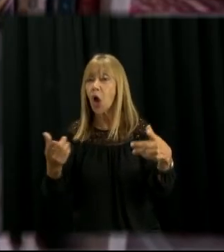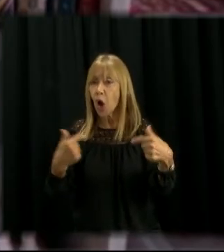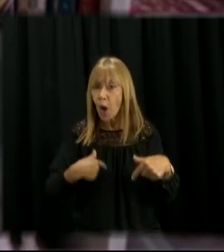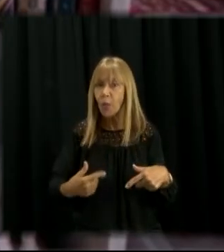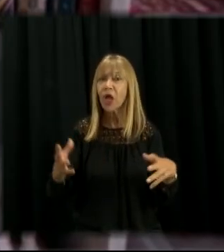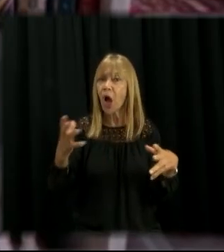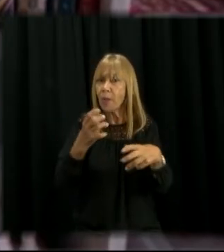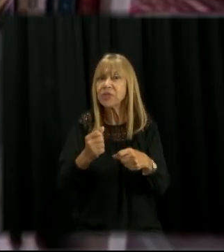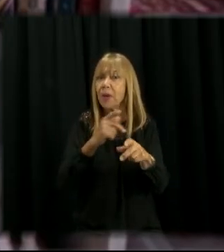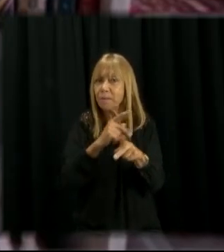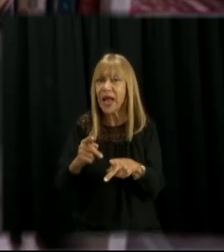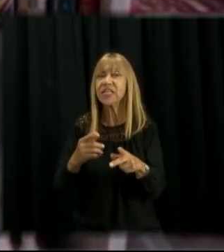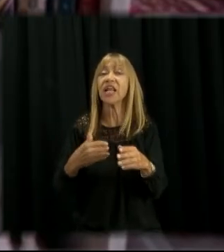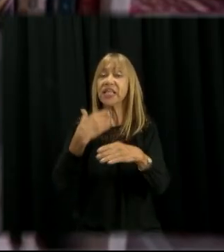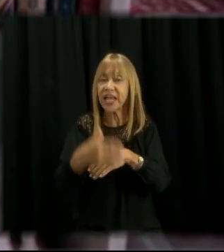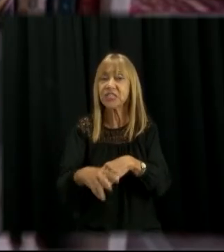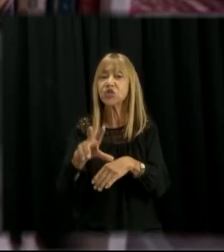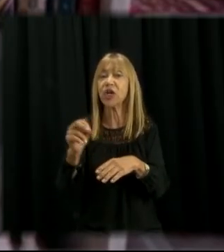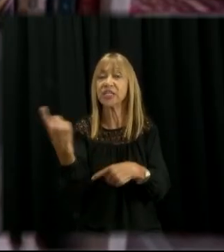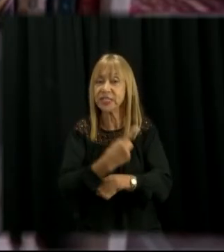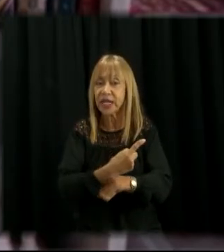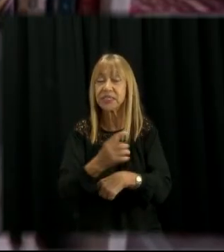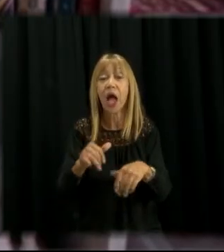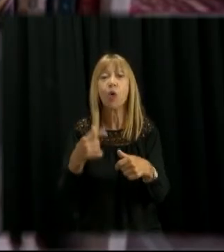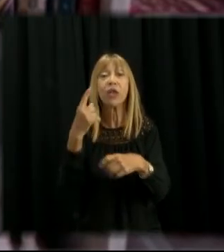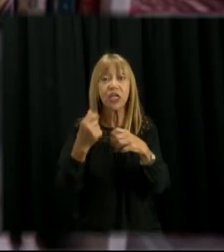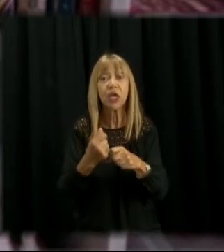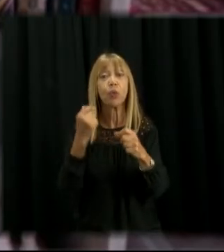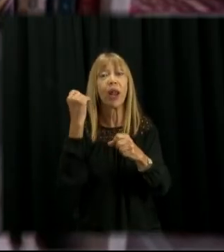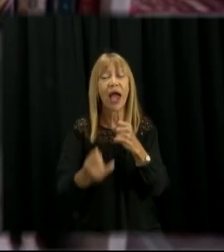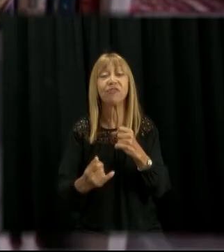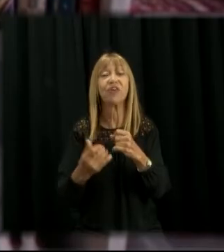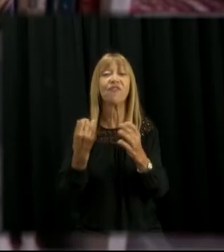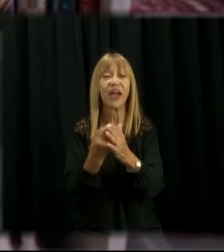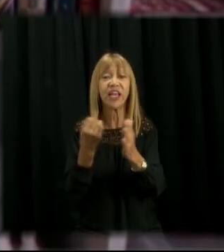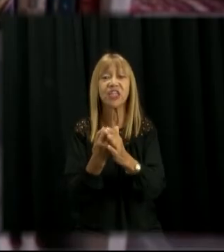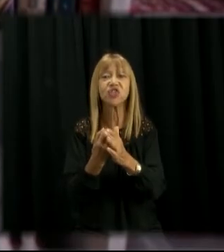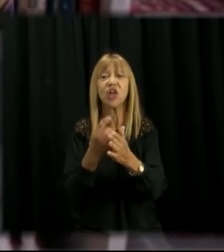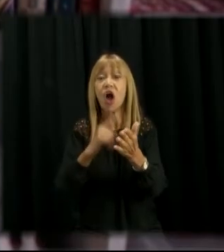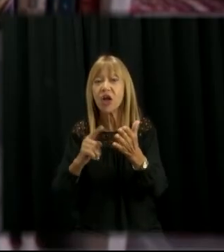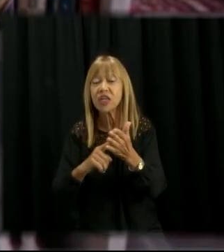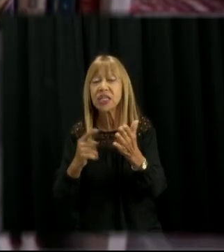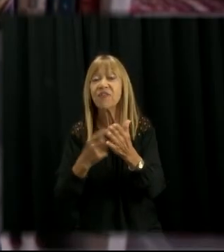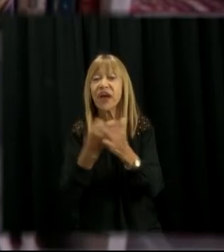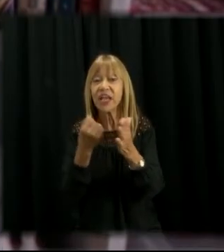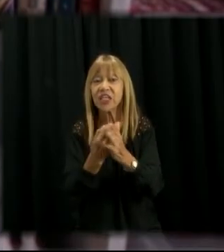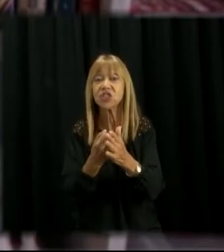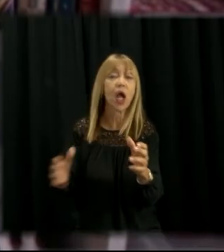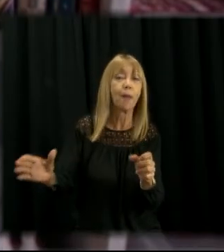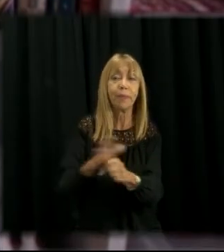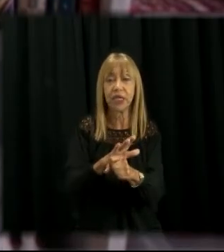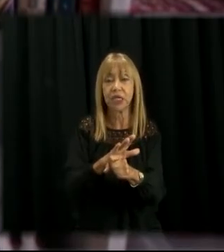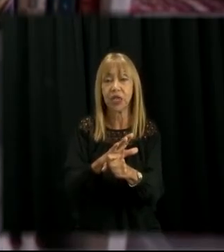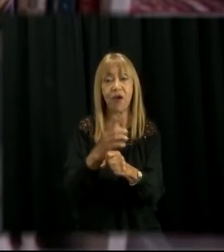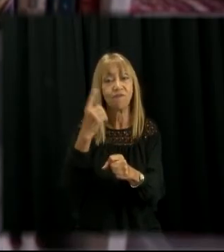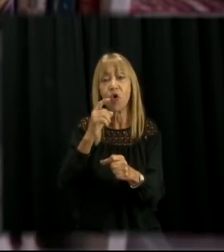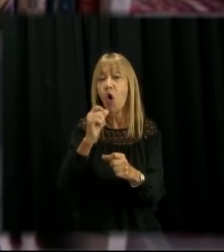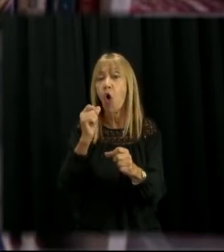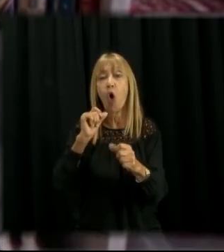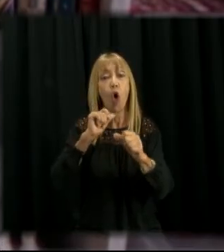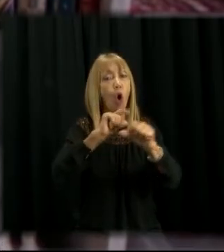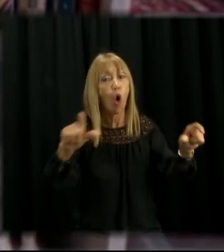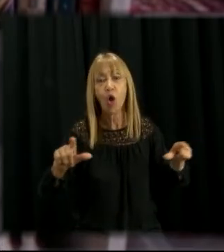otro. Vengan con un plan comprensivo los próximos 30 días para ver cómo en un año pueden tener los estados financieros